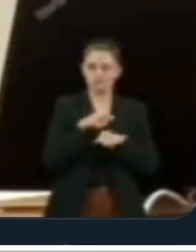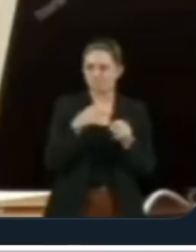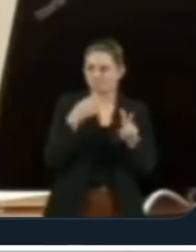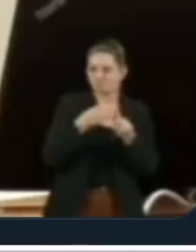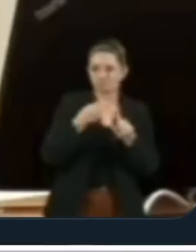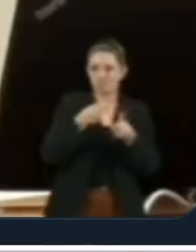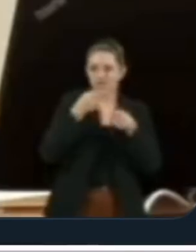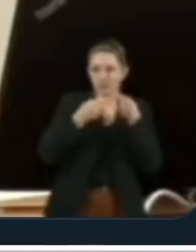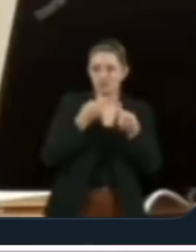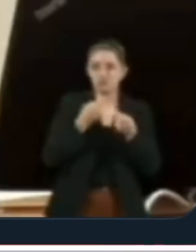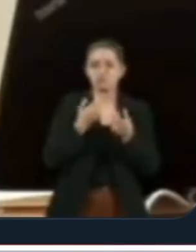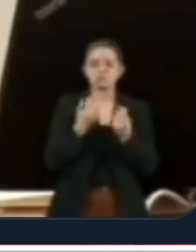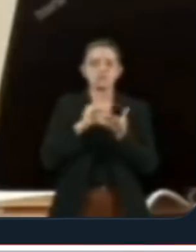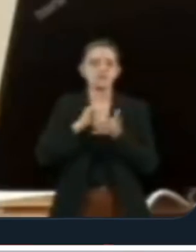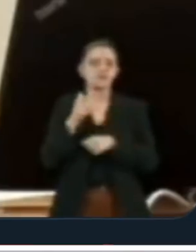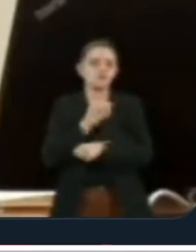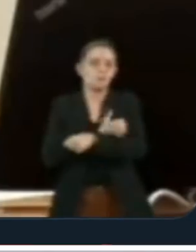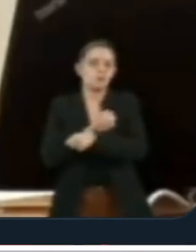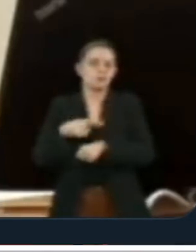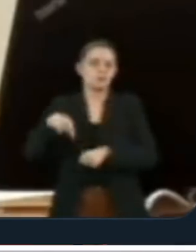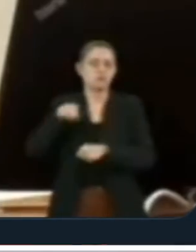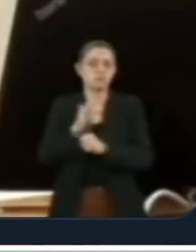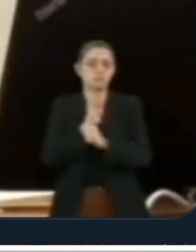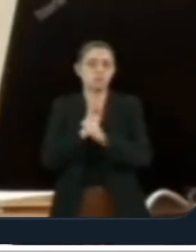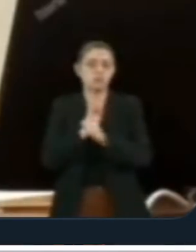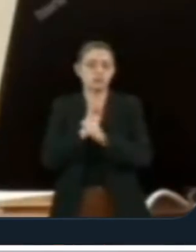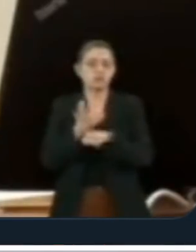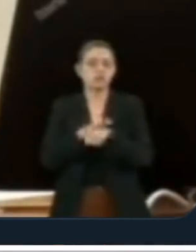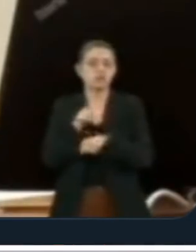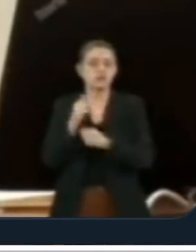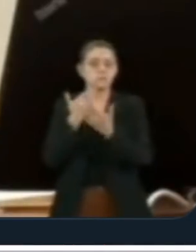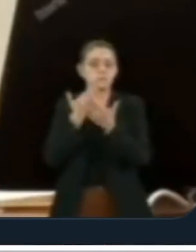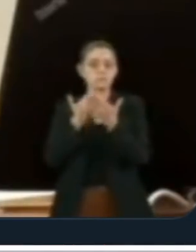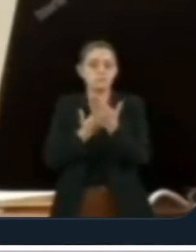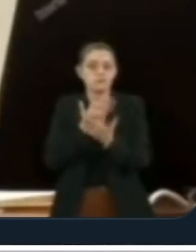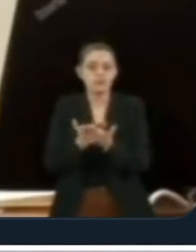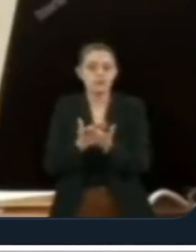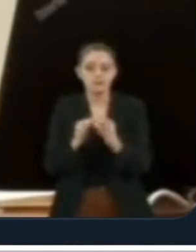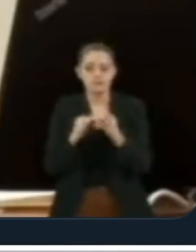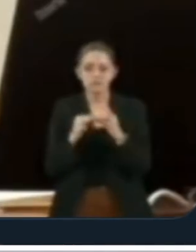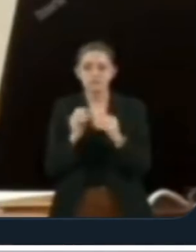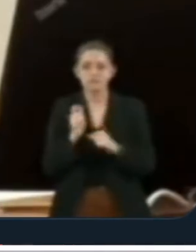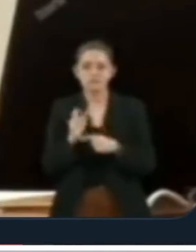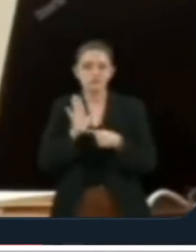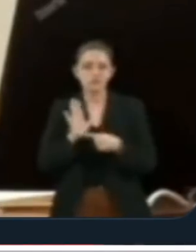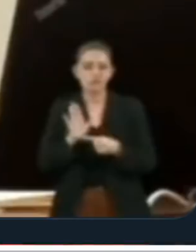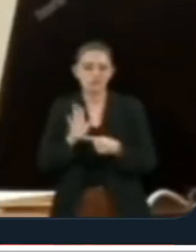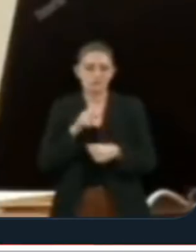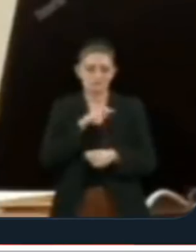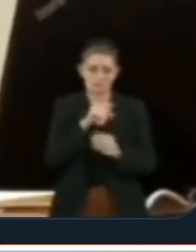compañeras y mis compañeros porque lo que aquí se ha evidenciado son las falacias de esas